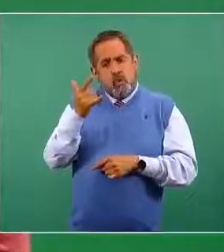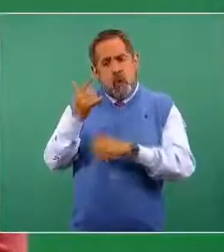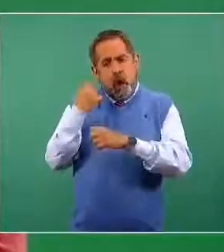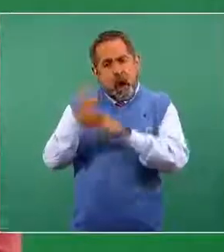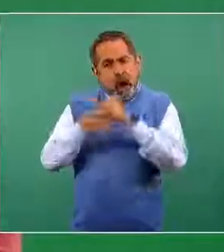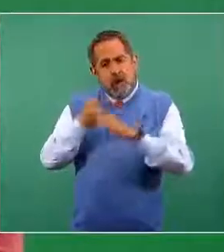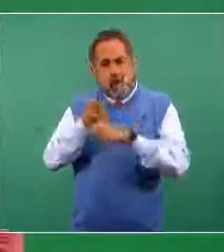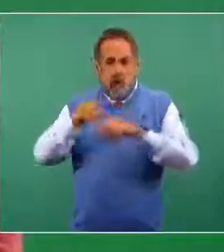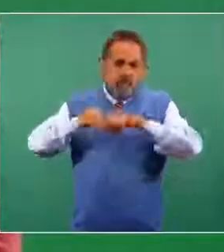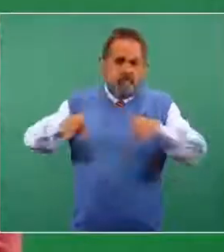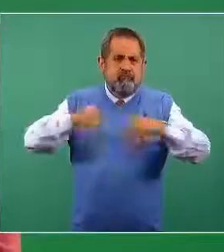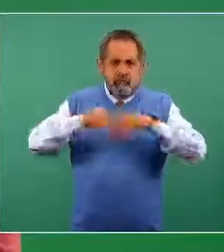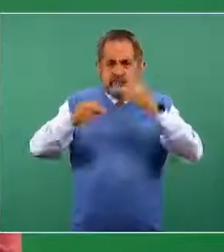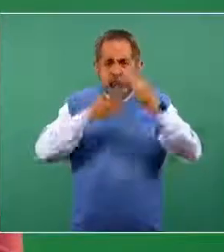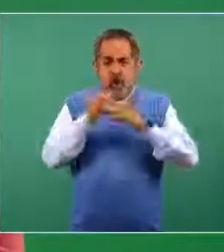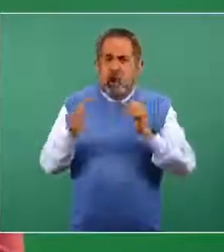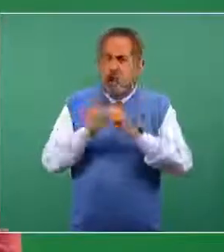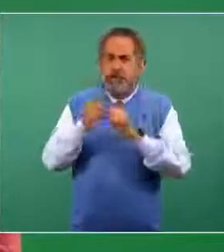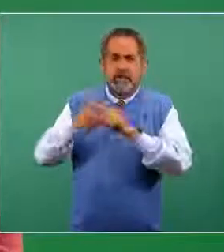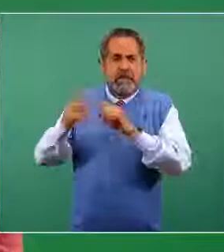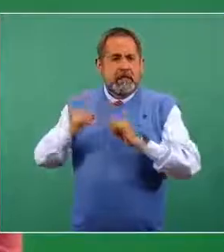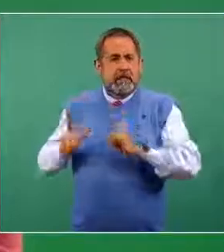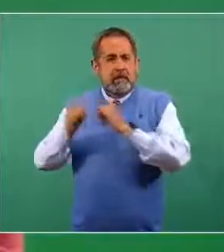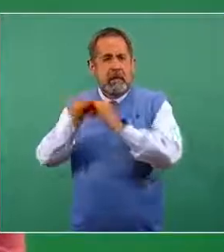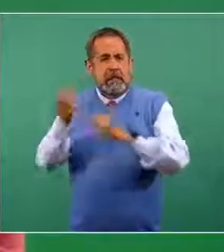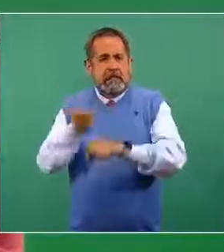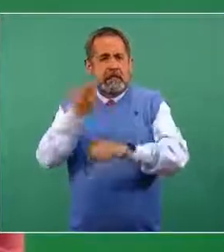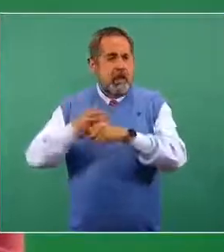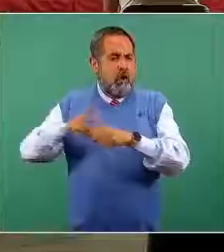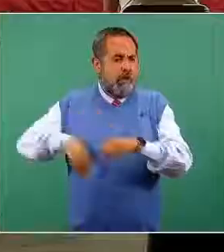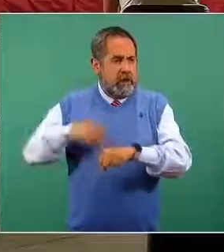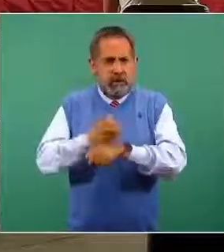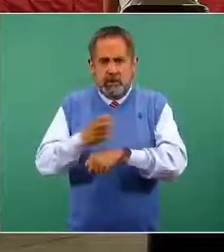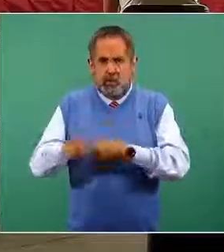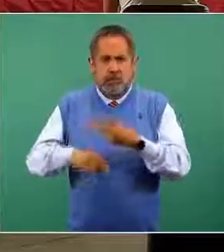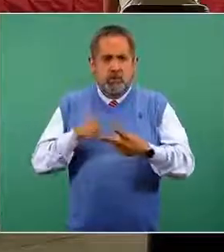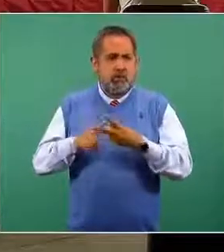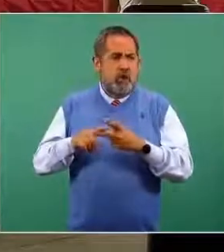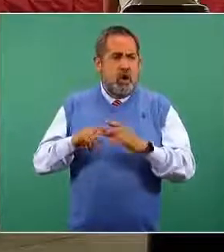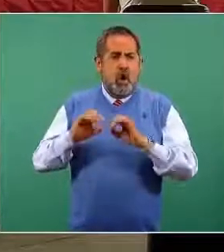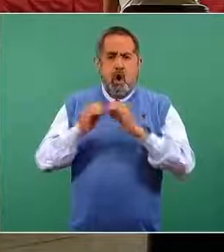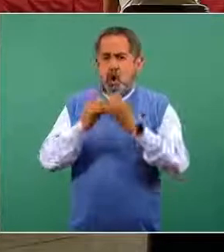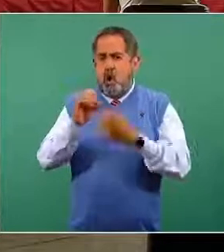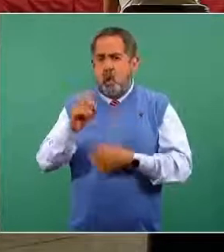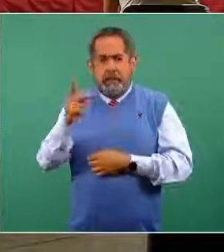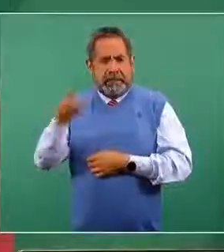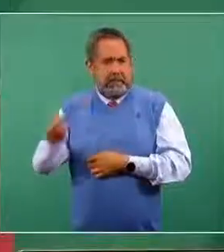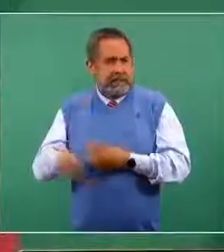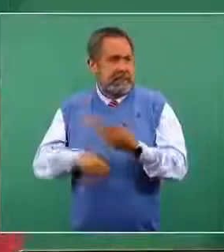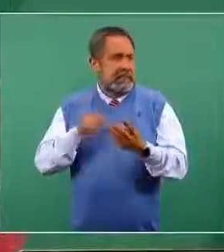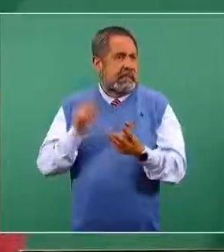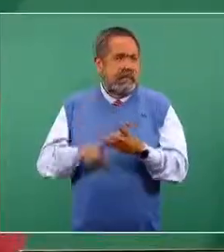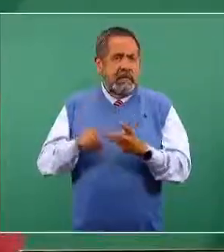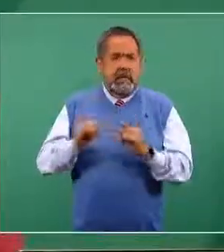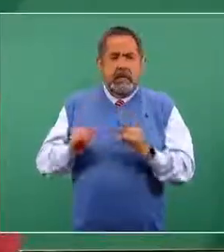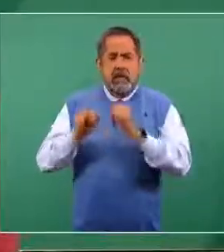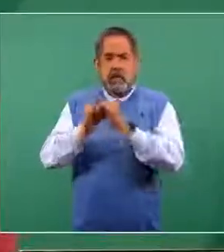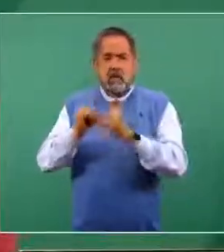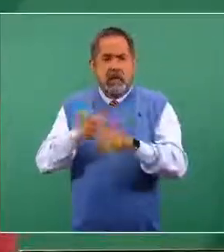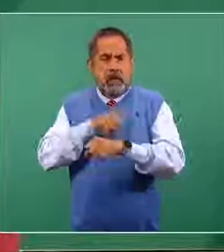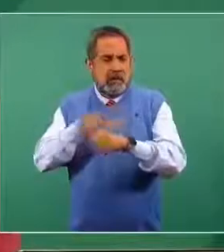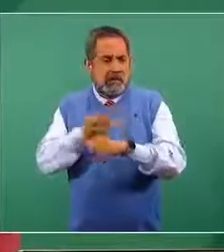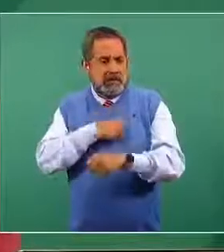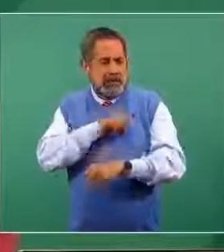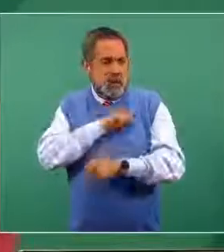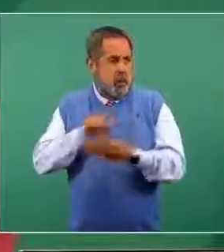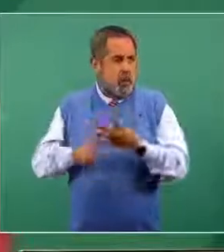pasado, con instituciones, Gobernación, la Secretaría de Gobernación, la Organización Panamericana de la Salud, el Instituto Nacional de Salud Pública, el